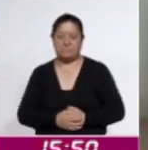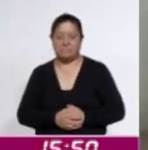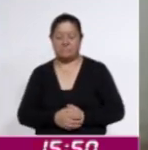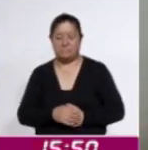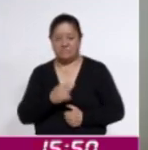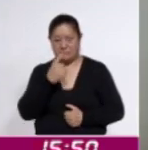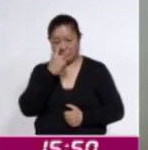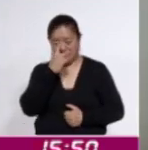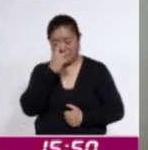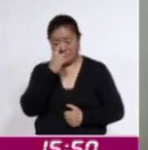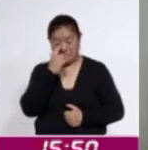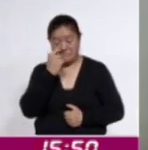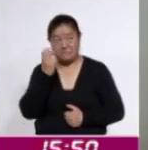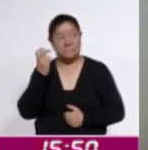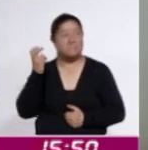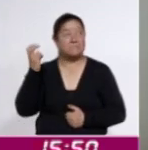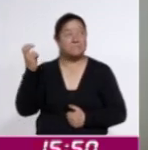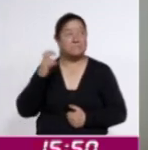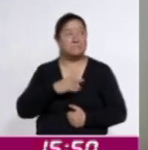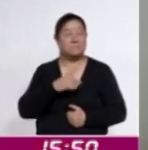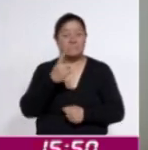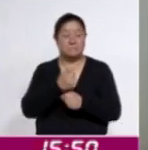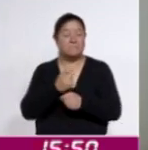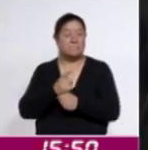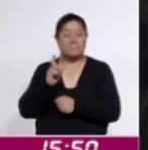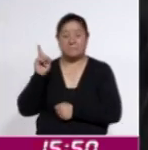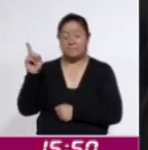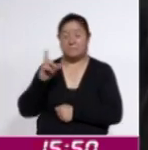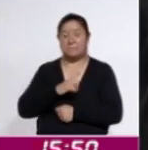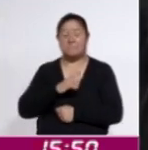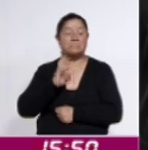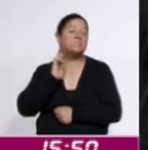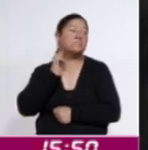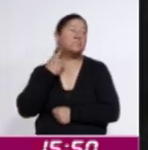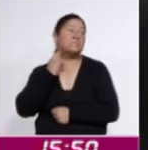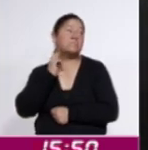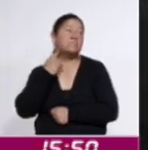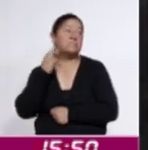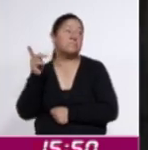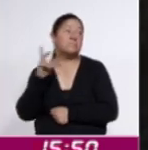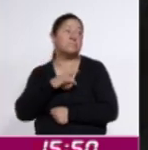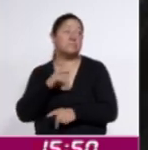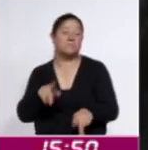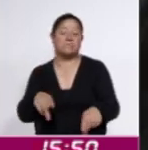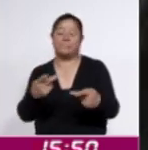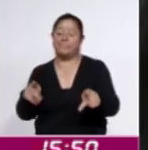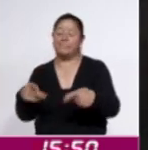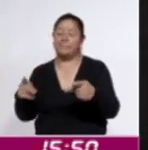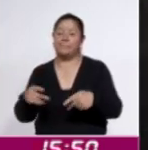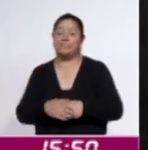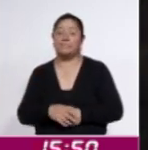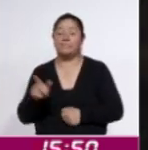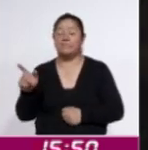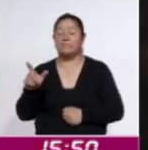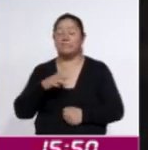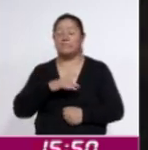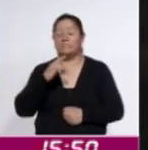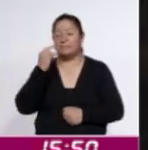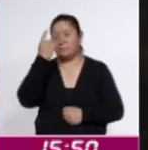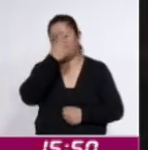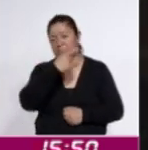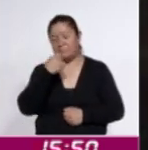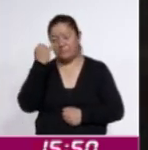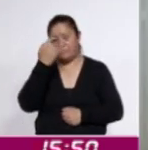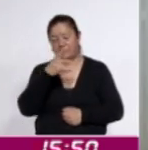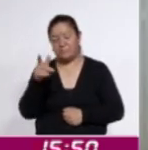Esta es la primera obra de arte realizada por un robot humanoide en ser vendida en una subasta. Un retrato del matemático inglés